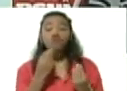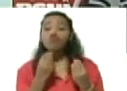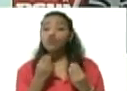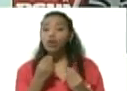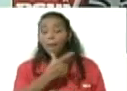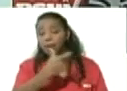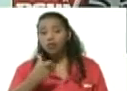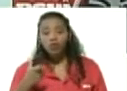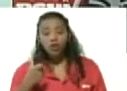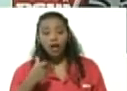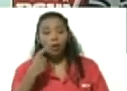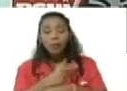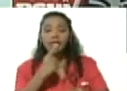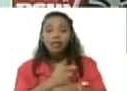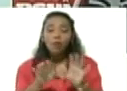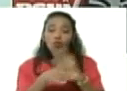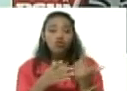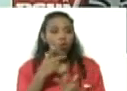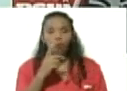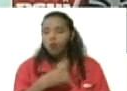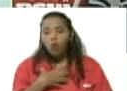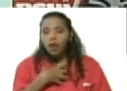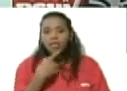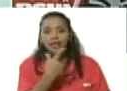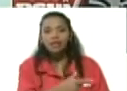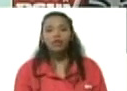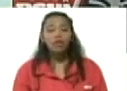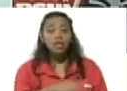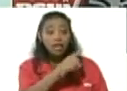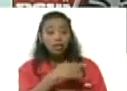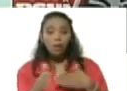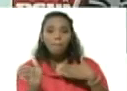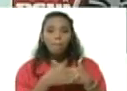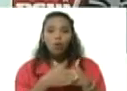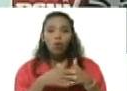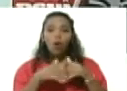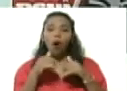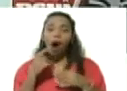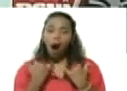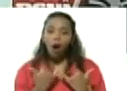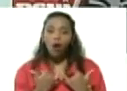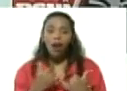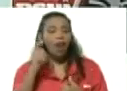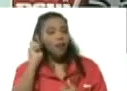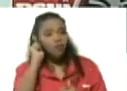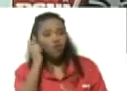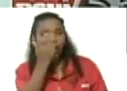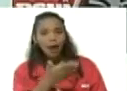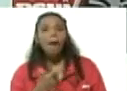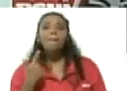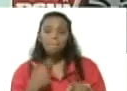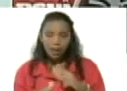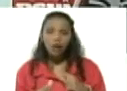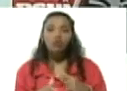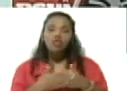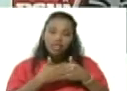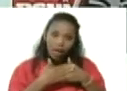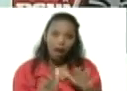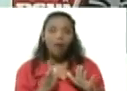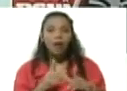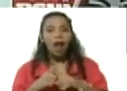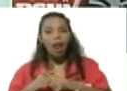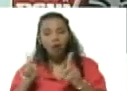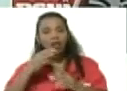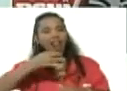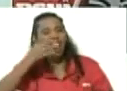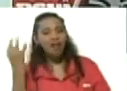mundo. Y se le ha cerrado la puerta por ahora a Alejandra Benítez, pero se le abren las puertas a la